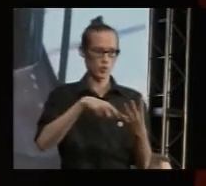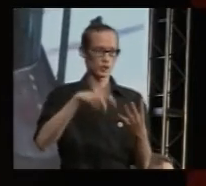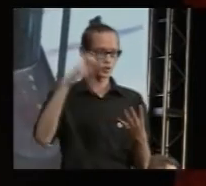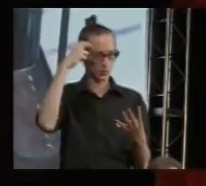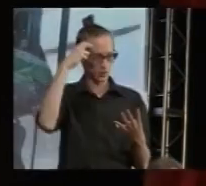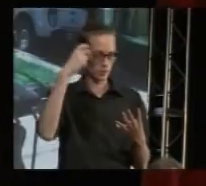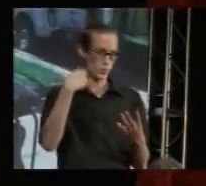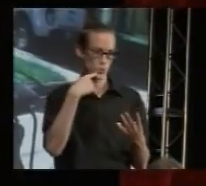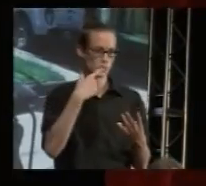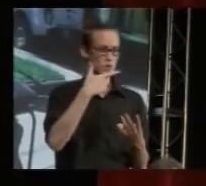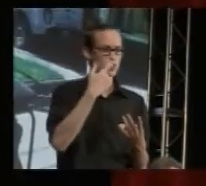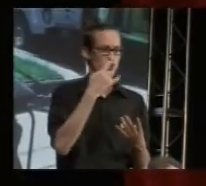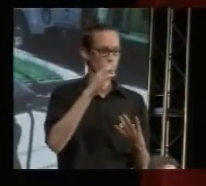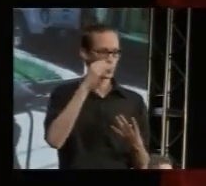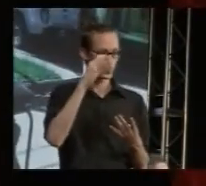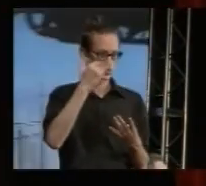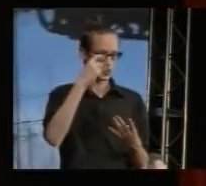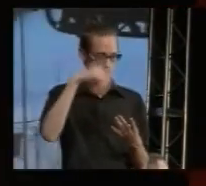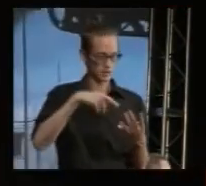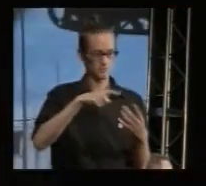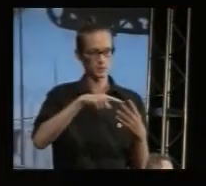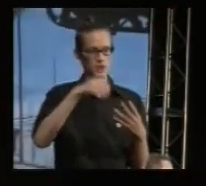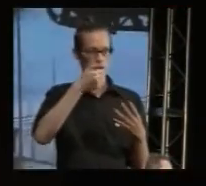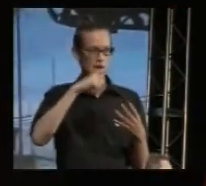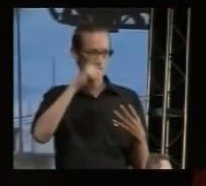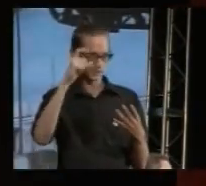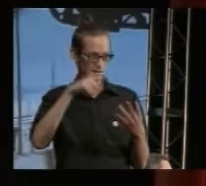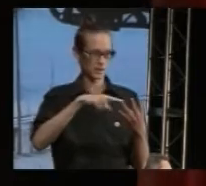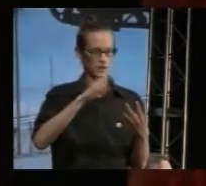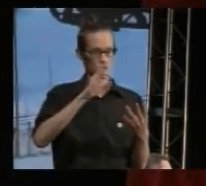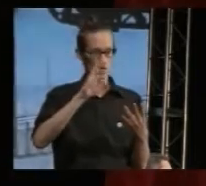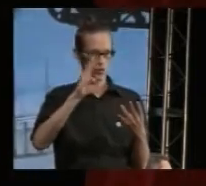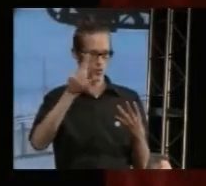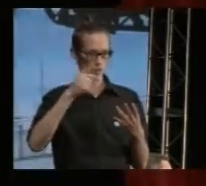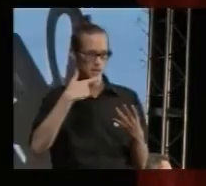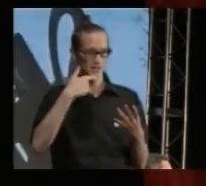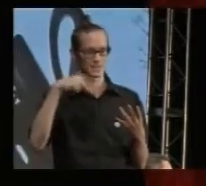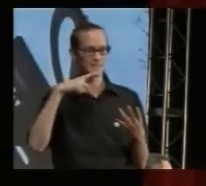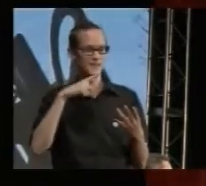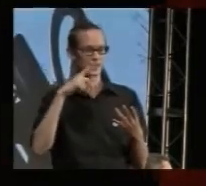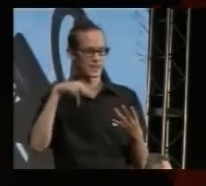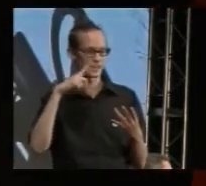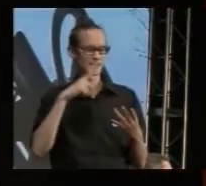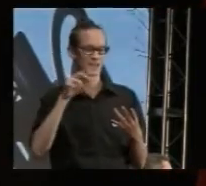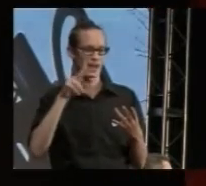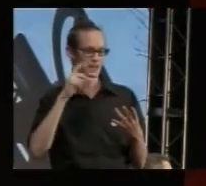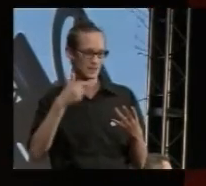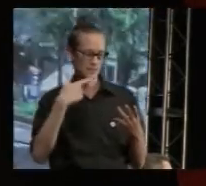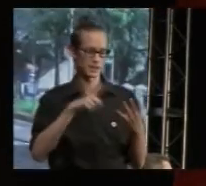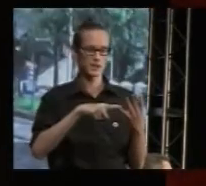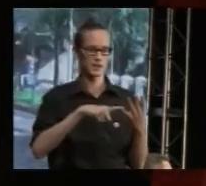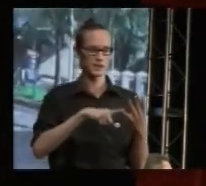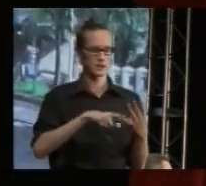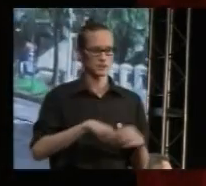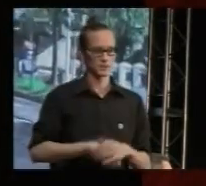el SUBOYEM, ATE, APS y Obras Sanitarias, porque más allá de los puntos de acuerdo y desacuerdo en el